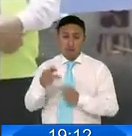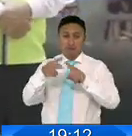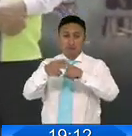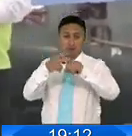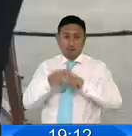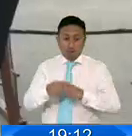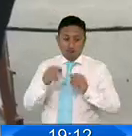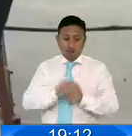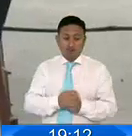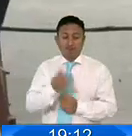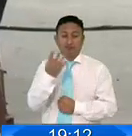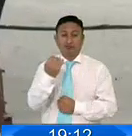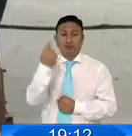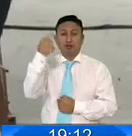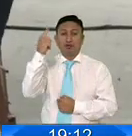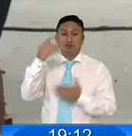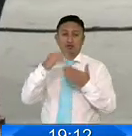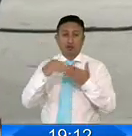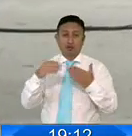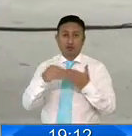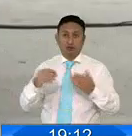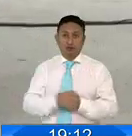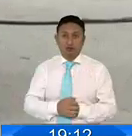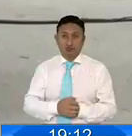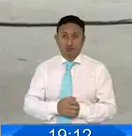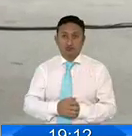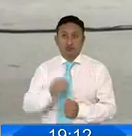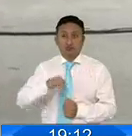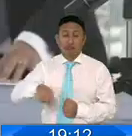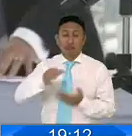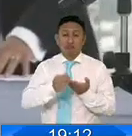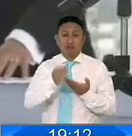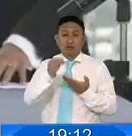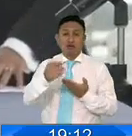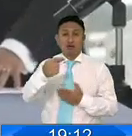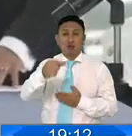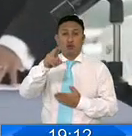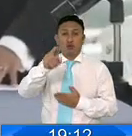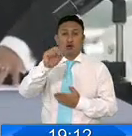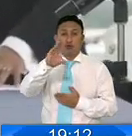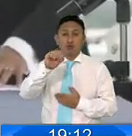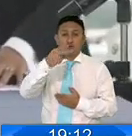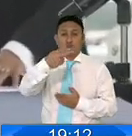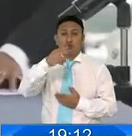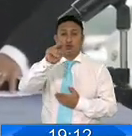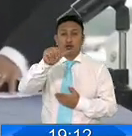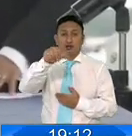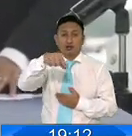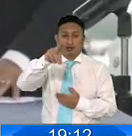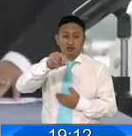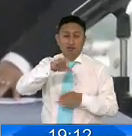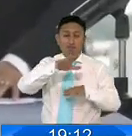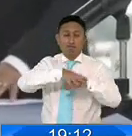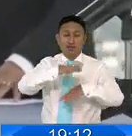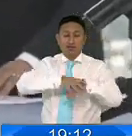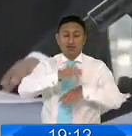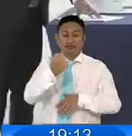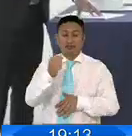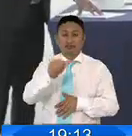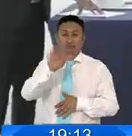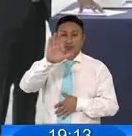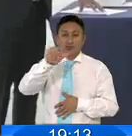por poco más de 14 millones de dólares para los cantones El Guabo, Guaquillas, Machala, Santa Rosa y